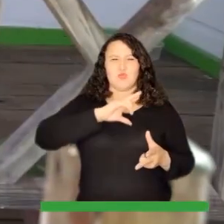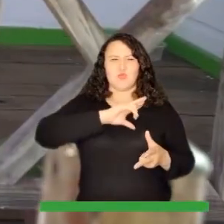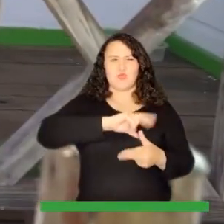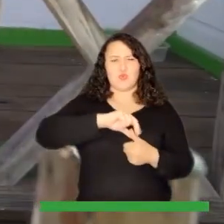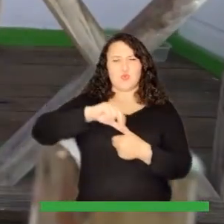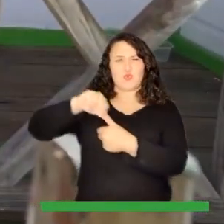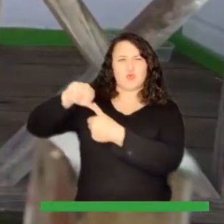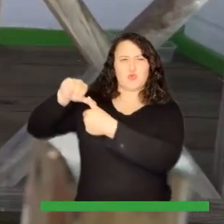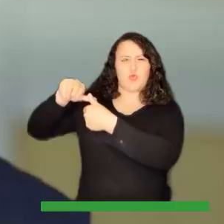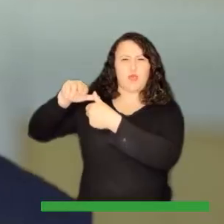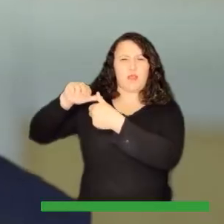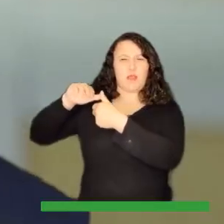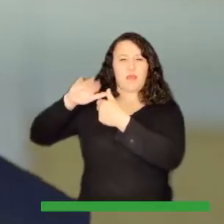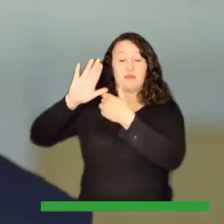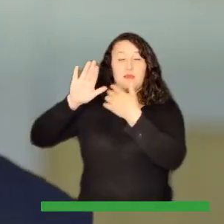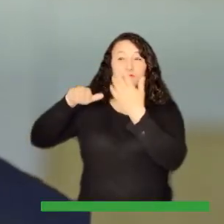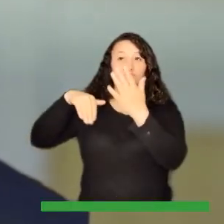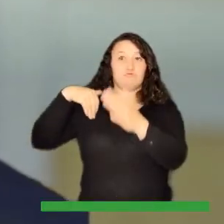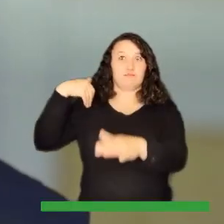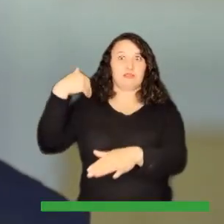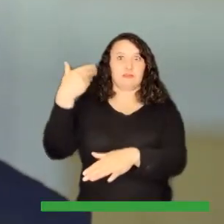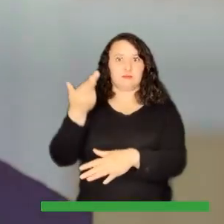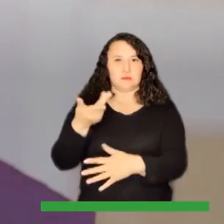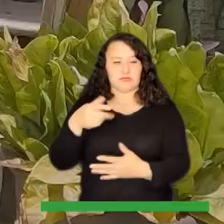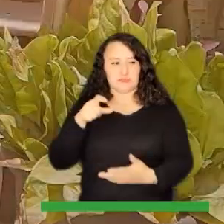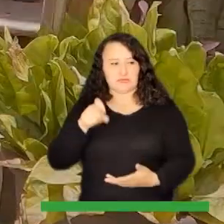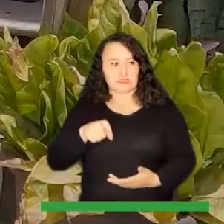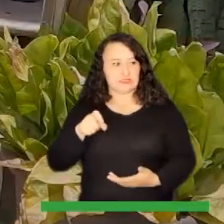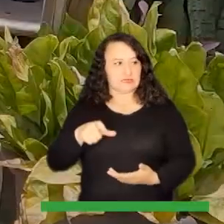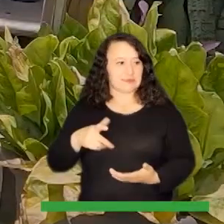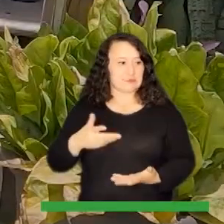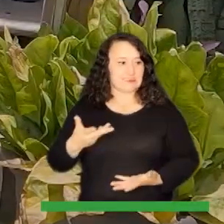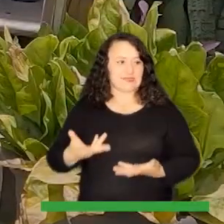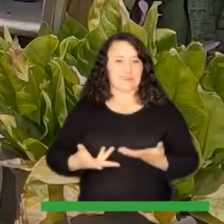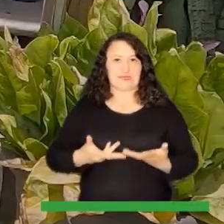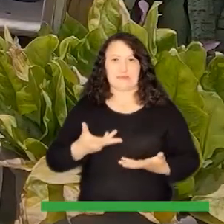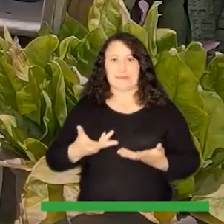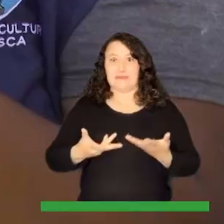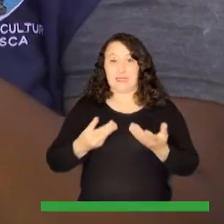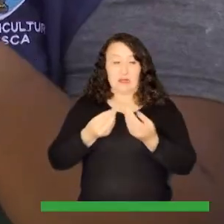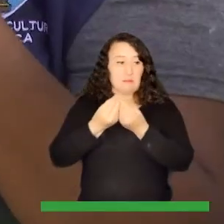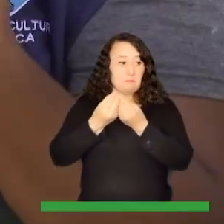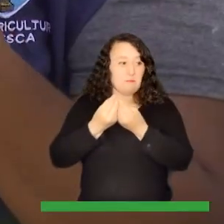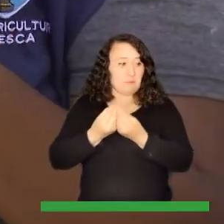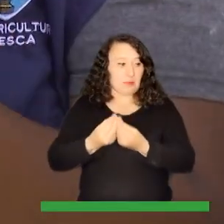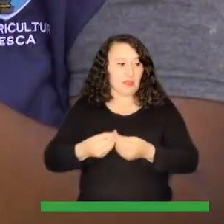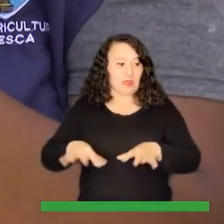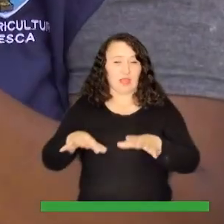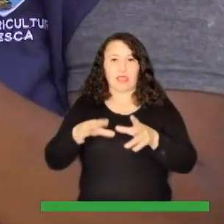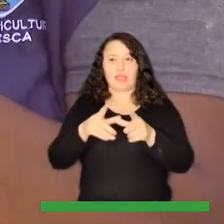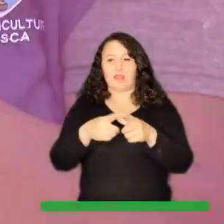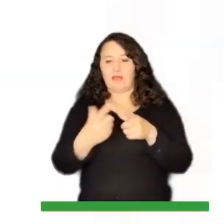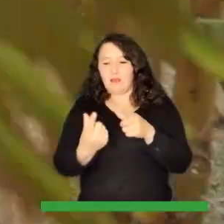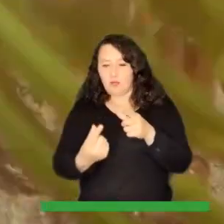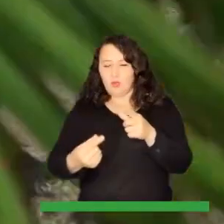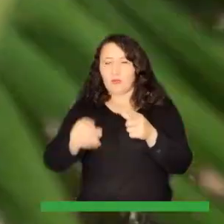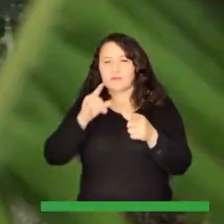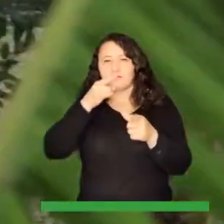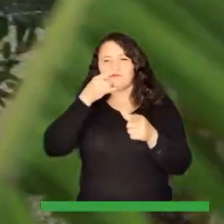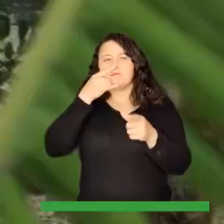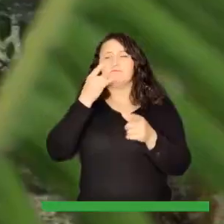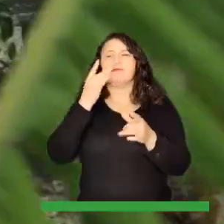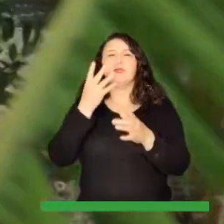huracán también, porque al ver de que se estaba perdiendo como todo ese tipo de aromáticas, árboles, pues